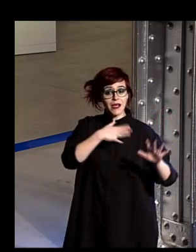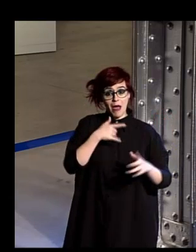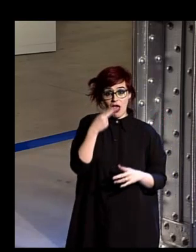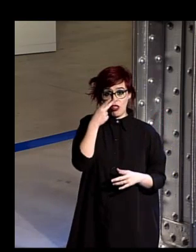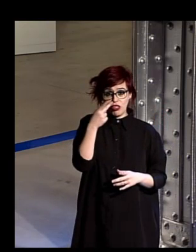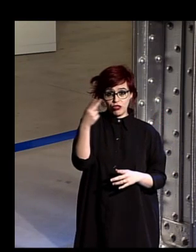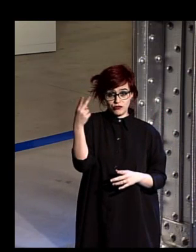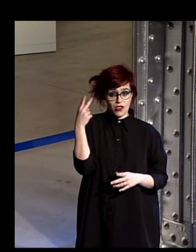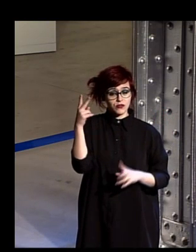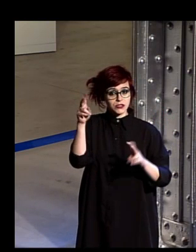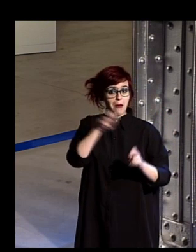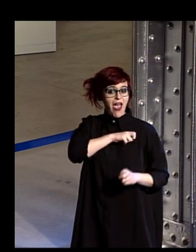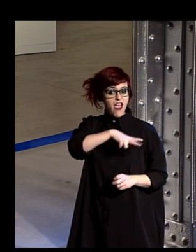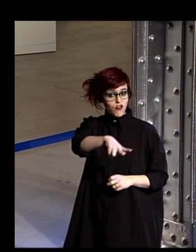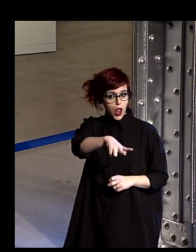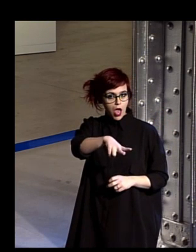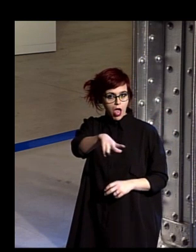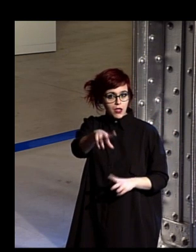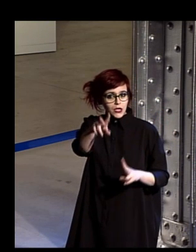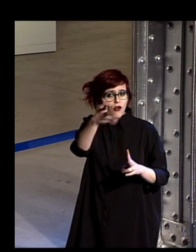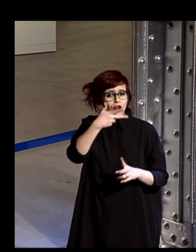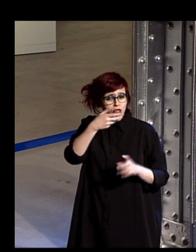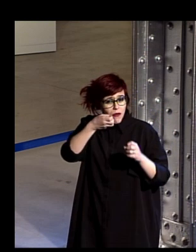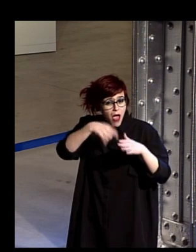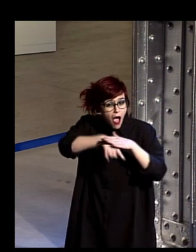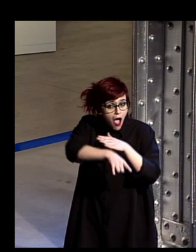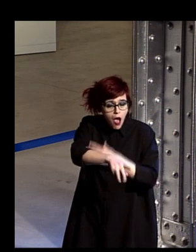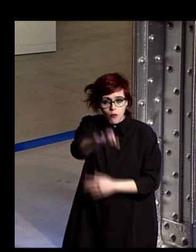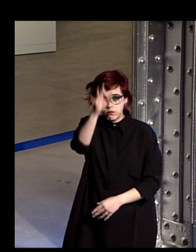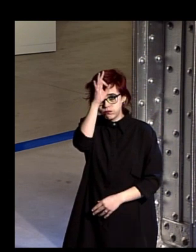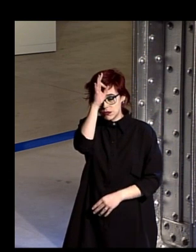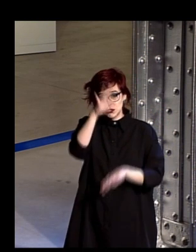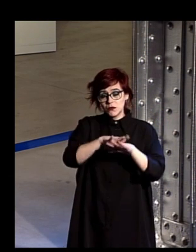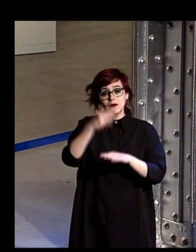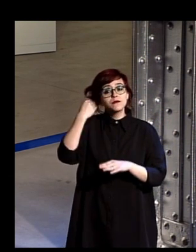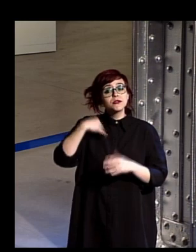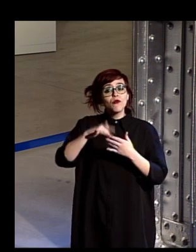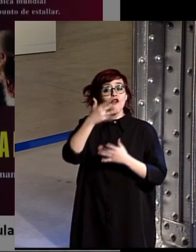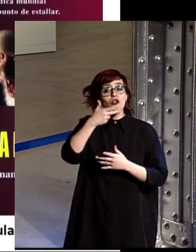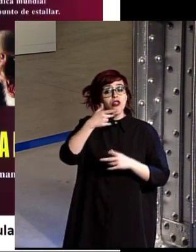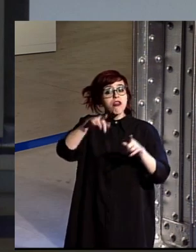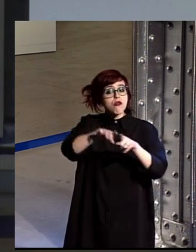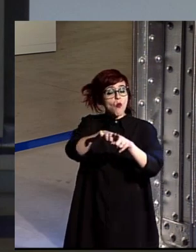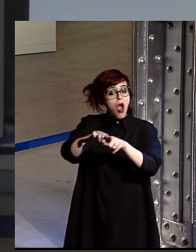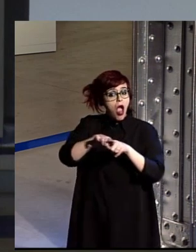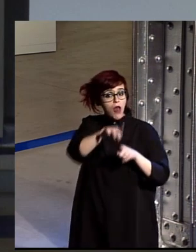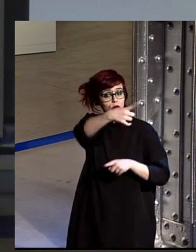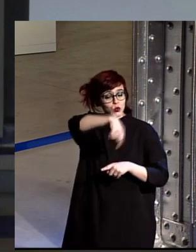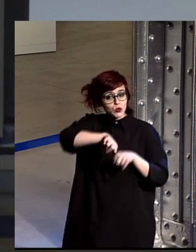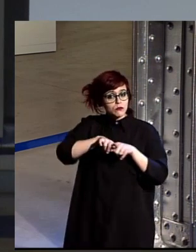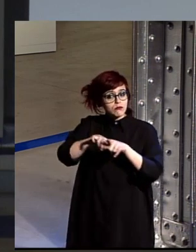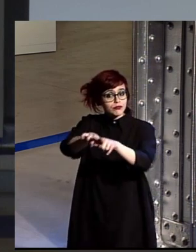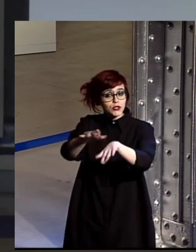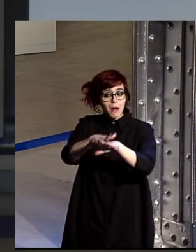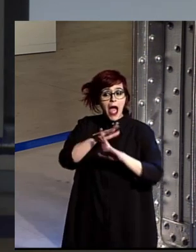hace 2 años no tenía ni idea de ébola. Y creo que más o menos he seguido el mismo línea de conocimiento que todos vosotros. Es decir, yo al principio lo que sabía